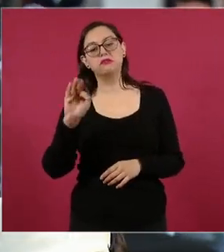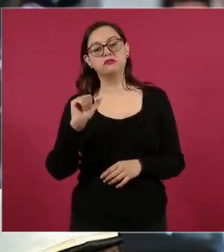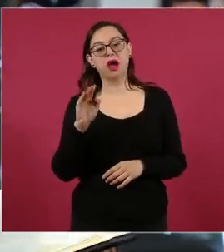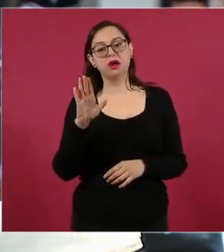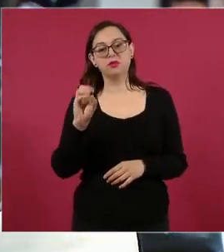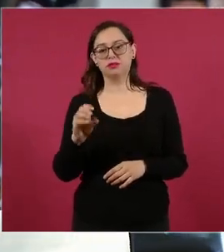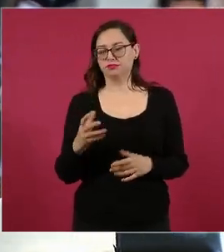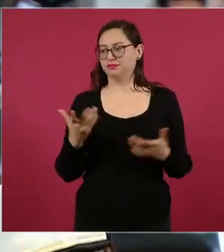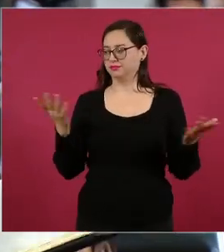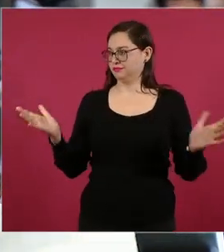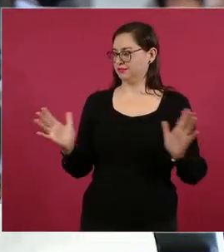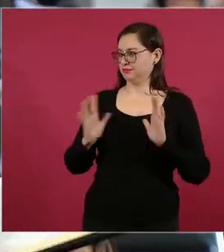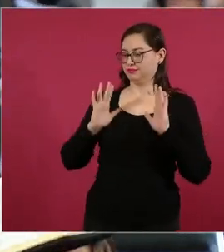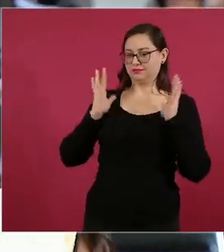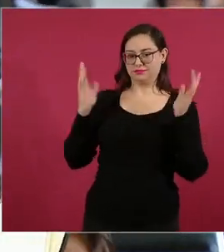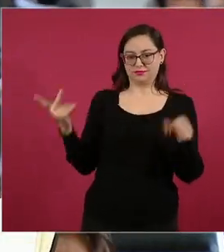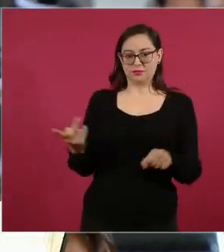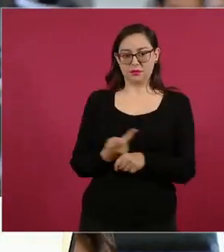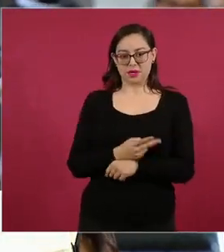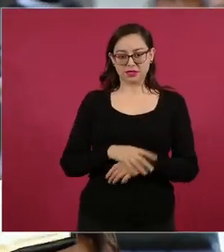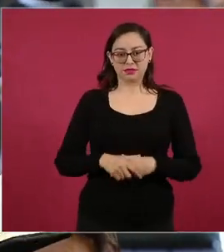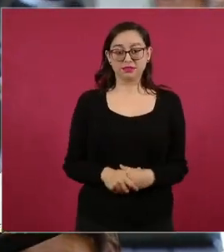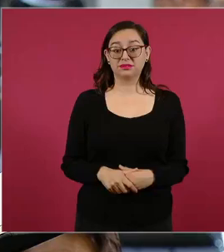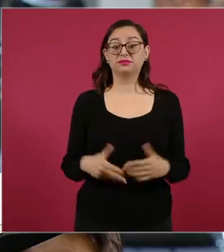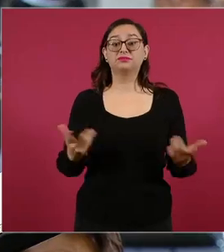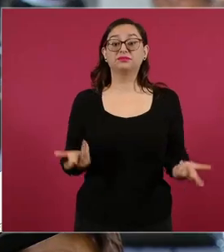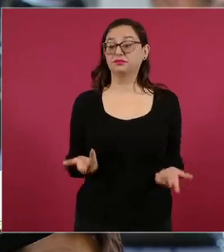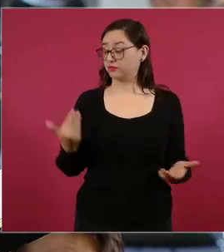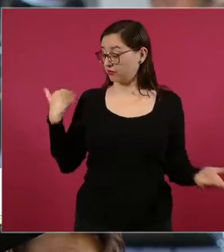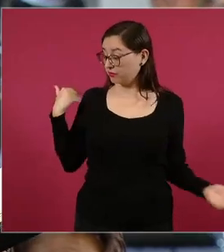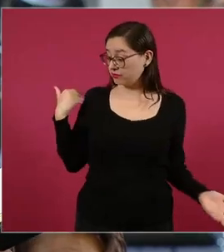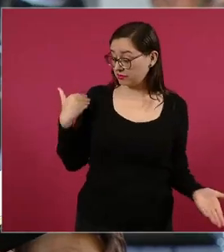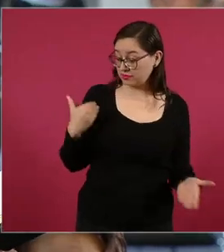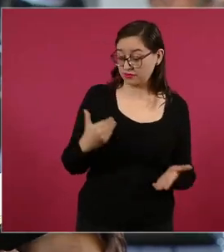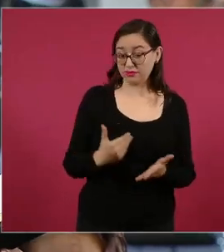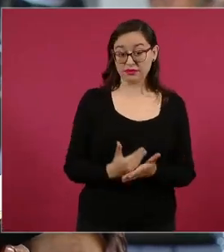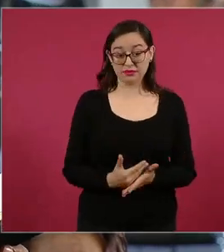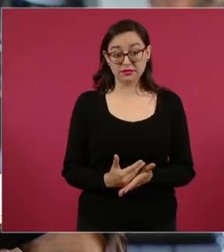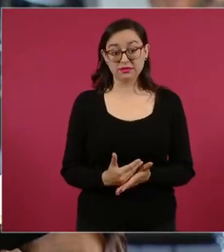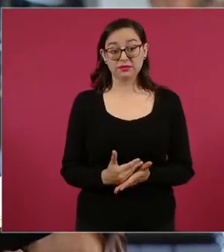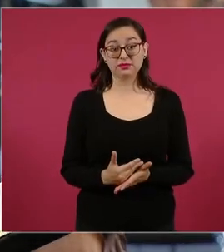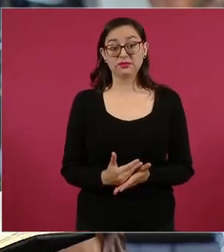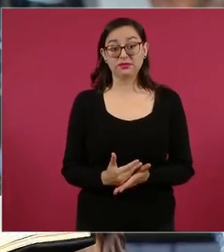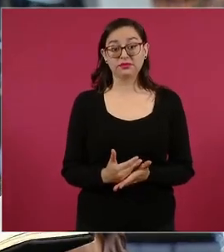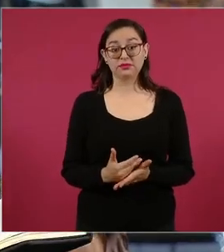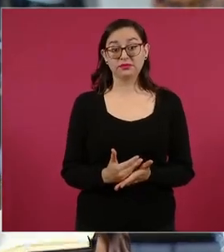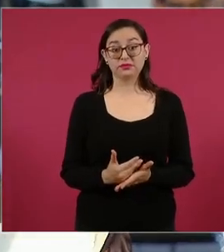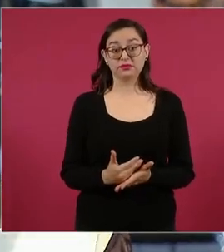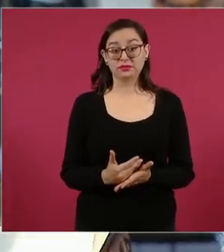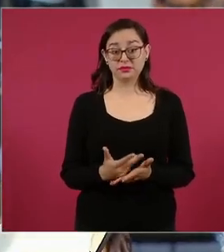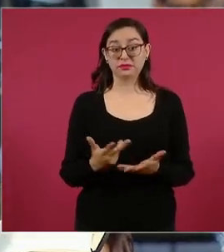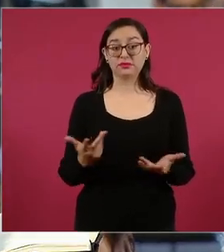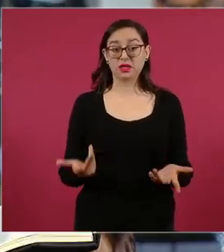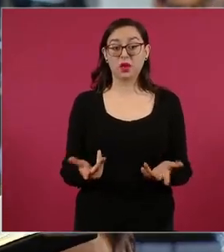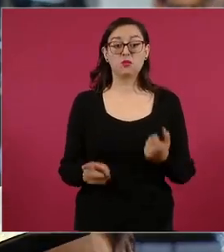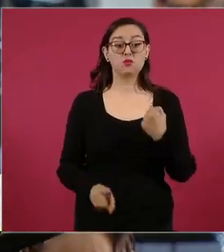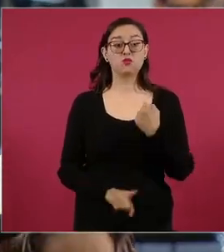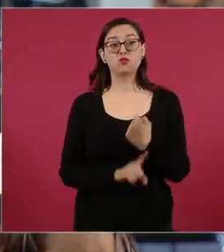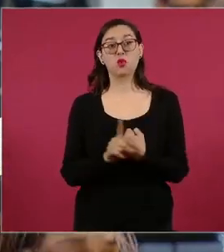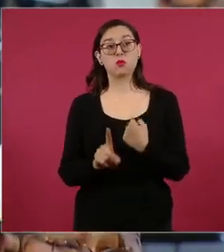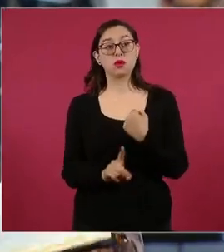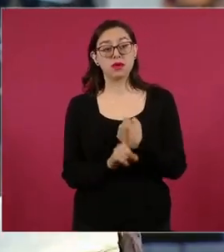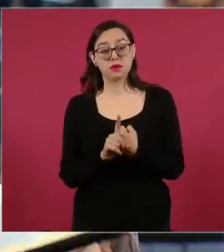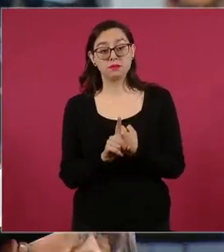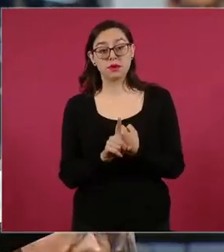partir del gobierno de Salinas y la sucesión de Colosio, se habla de una pugna política